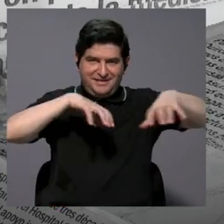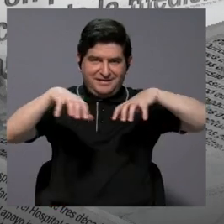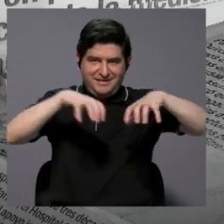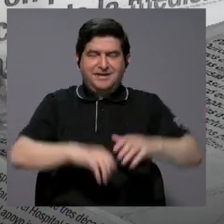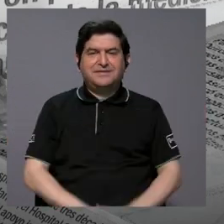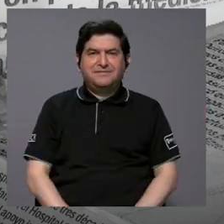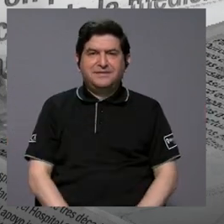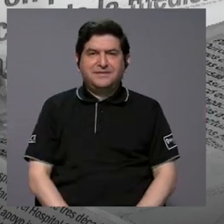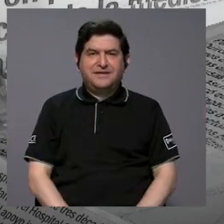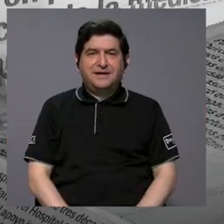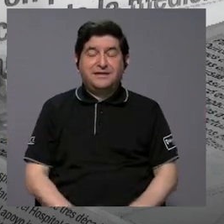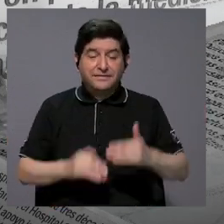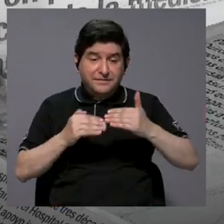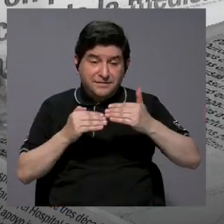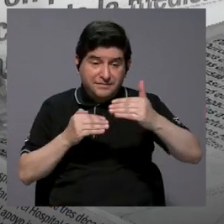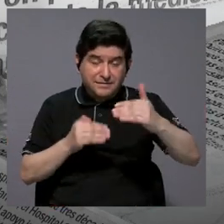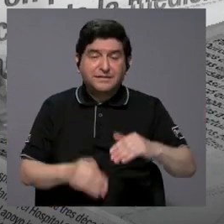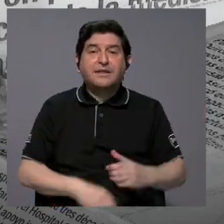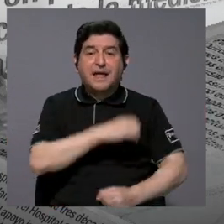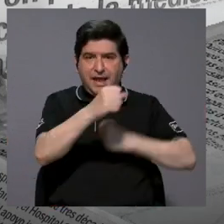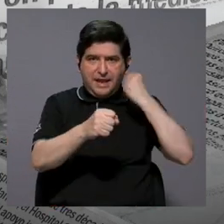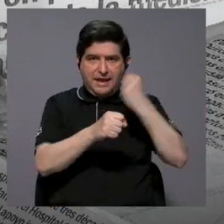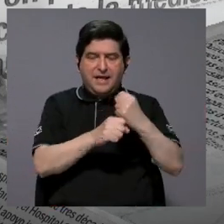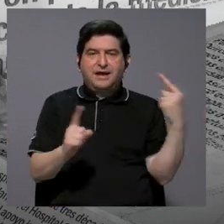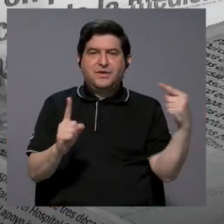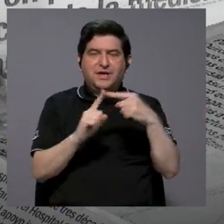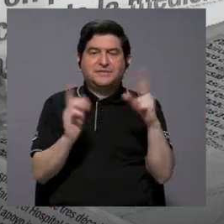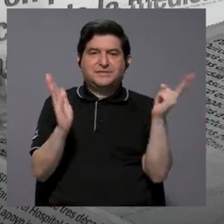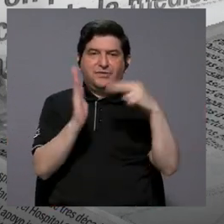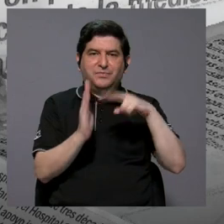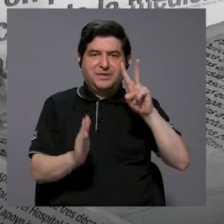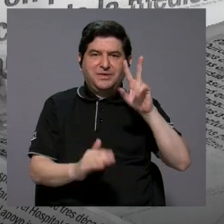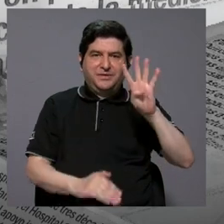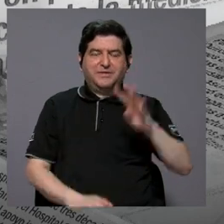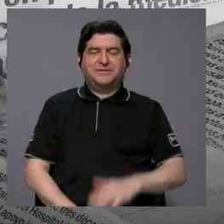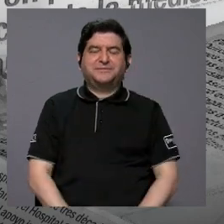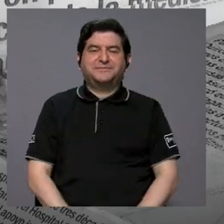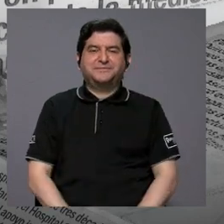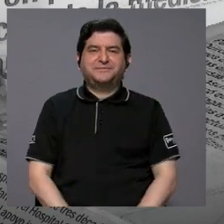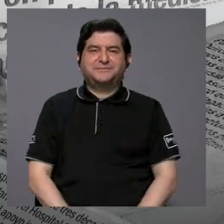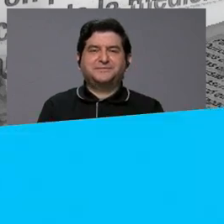que va a estar durante todo el año hasta el 2024. cuatro.